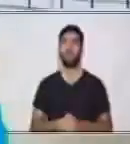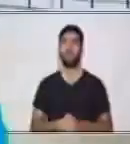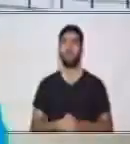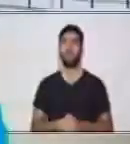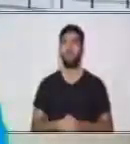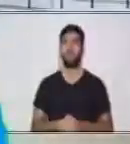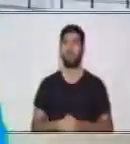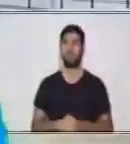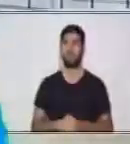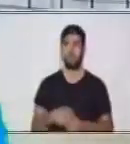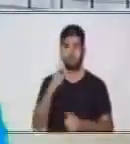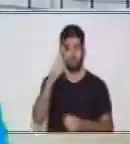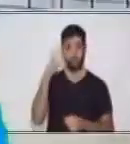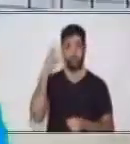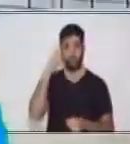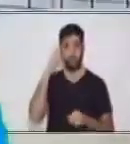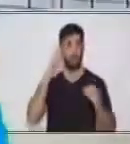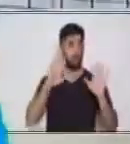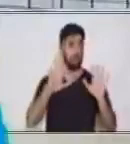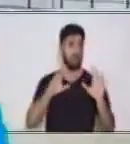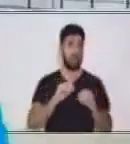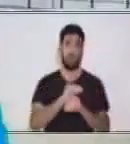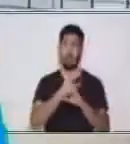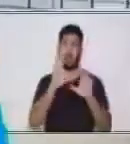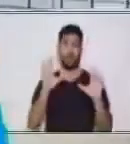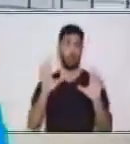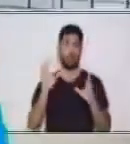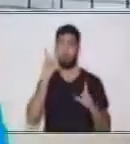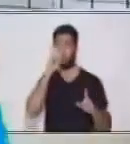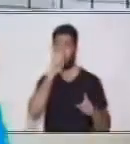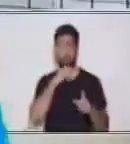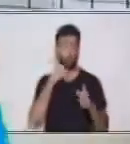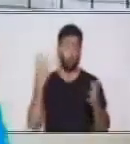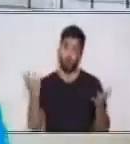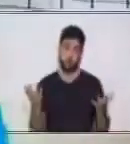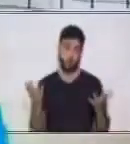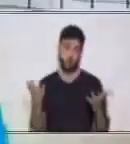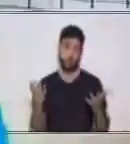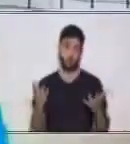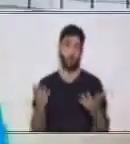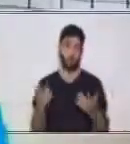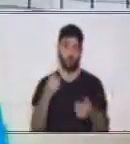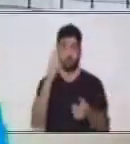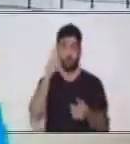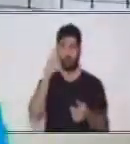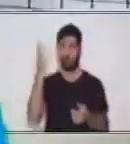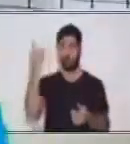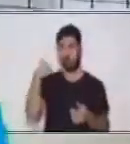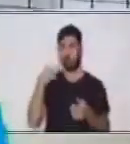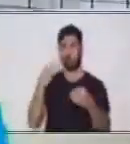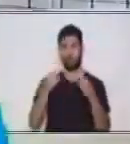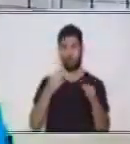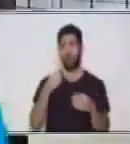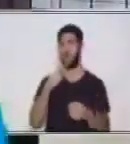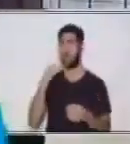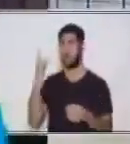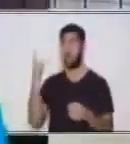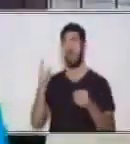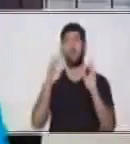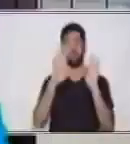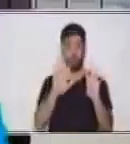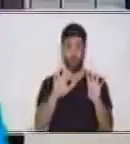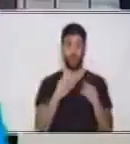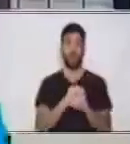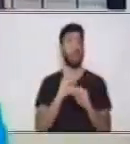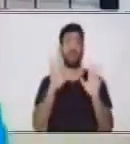Y a las 10 de la mañana, recuerda, te dije que tuvieras presente un dato que está en la situación problema.